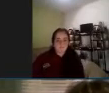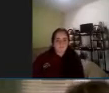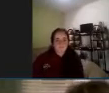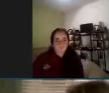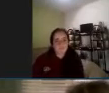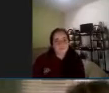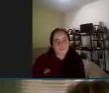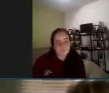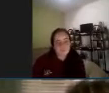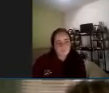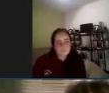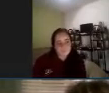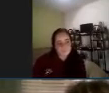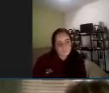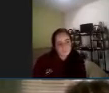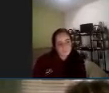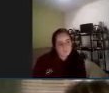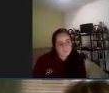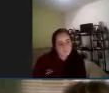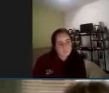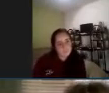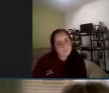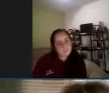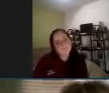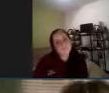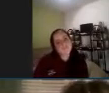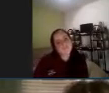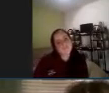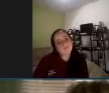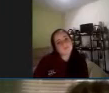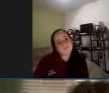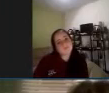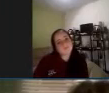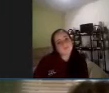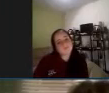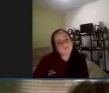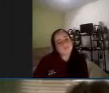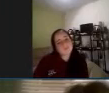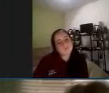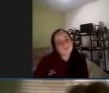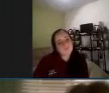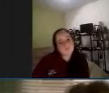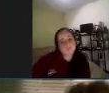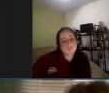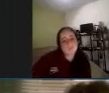Profesor, en mi opinión, Ajá. leyendo y viendo la lámina, considero que